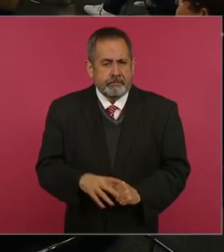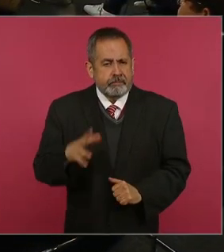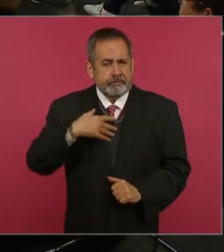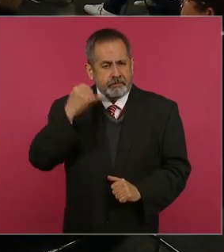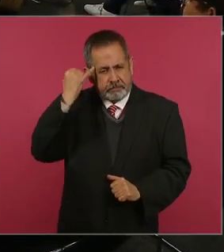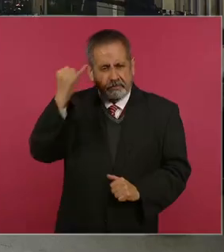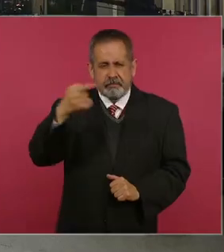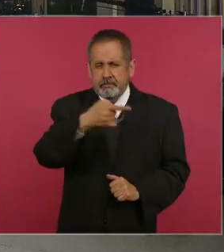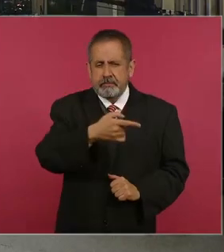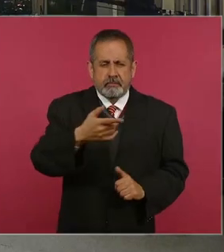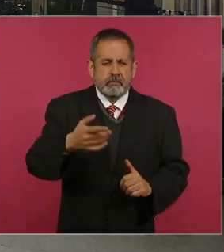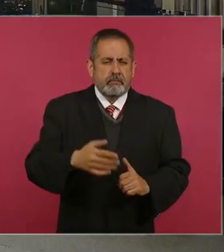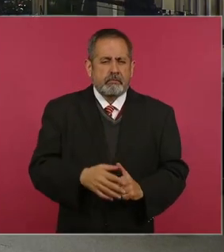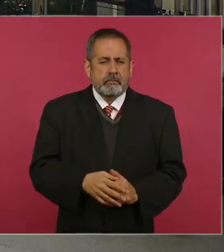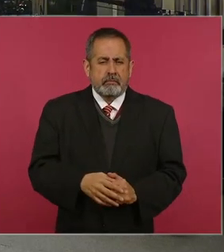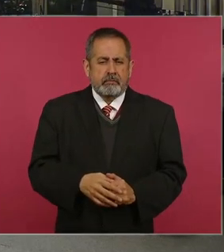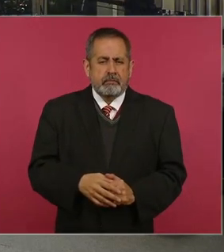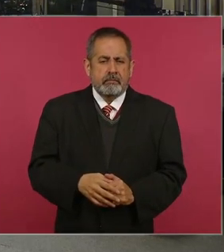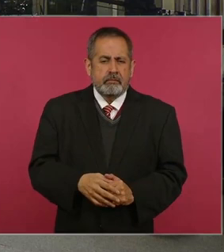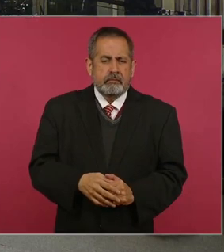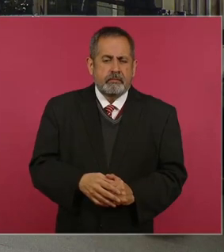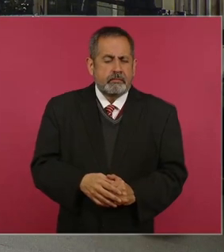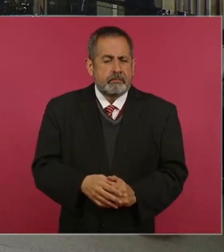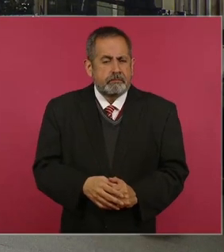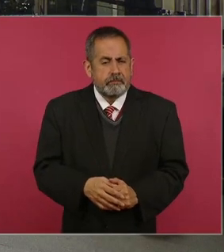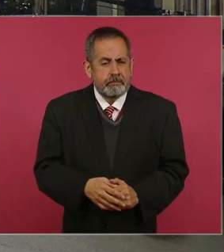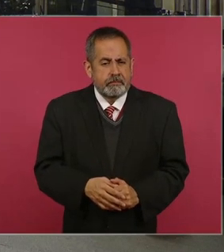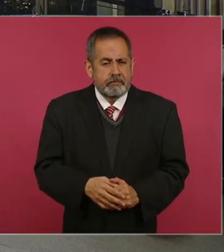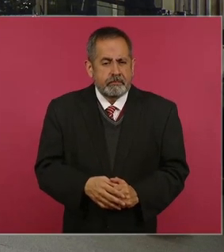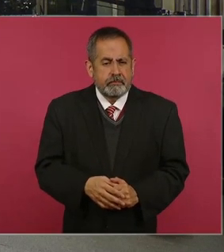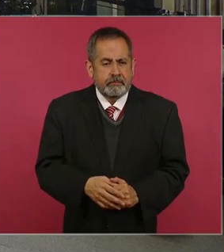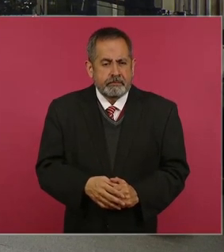imagínense si de repente,